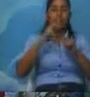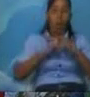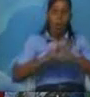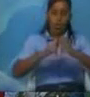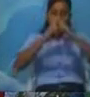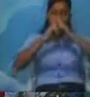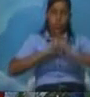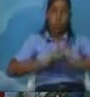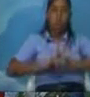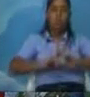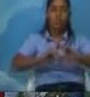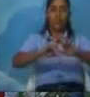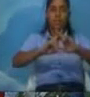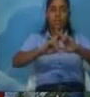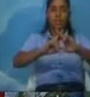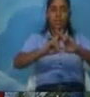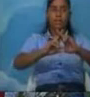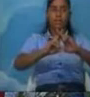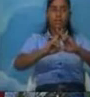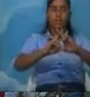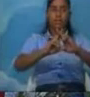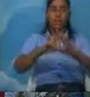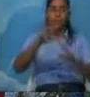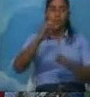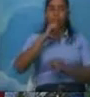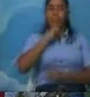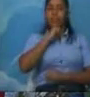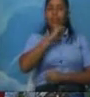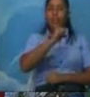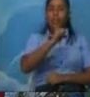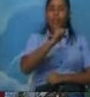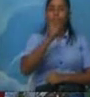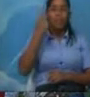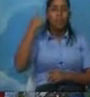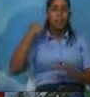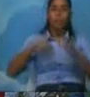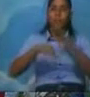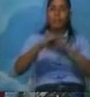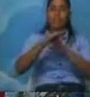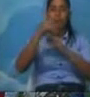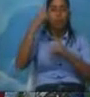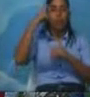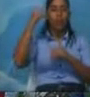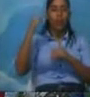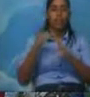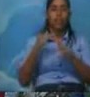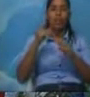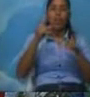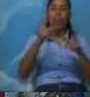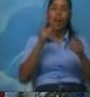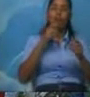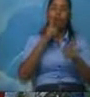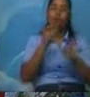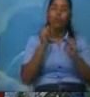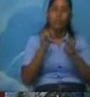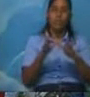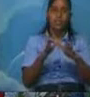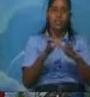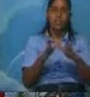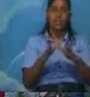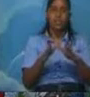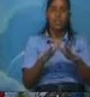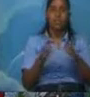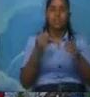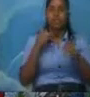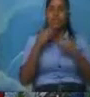su honra su honra es pasar por alto la ofensa es pasar por alto la of